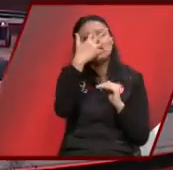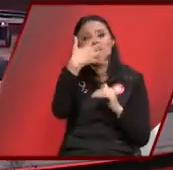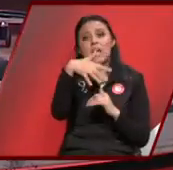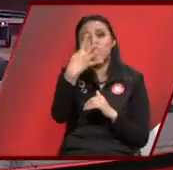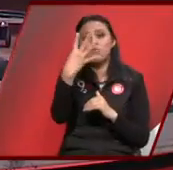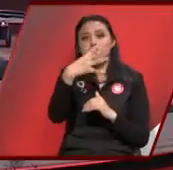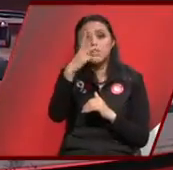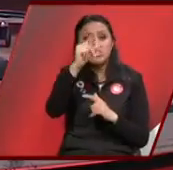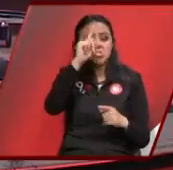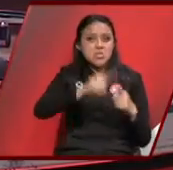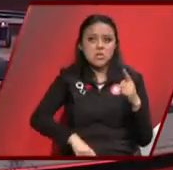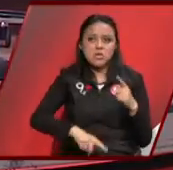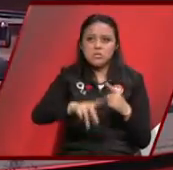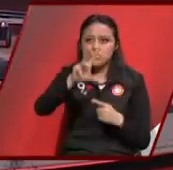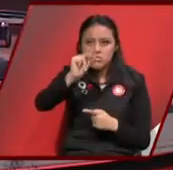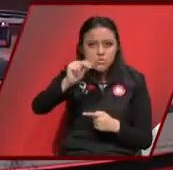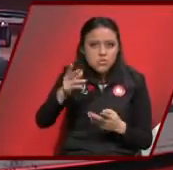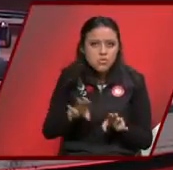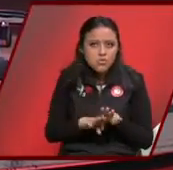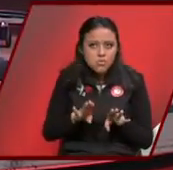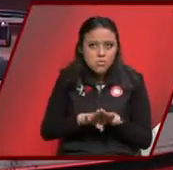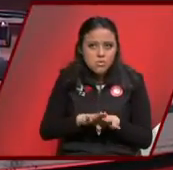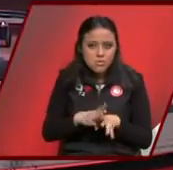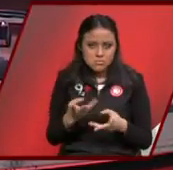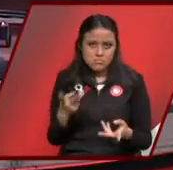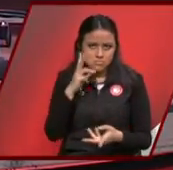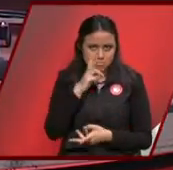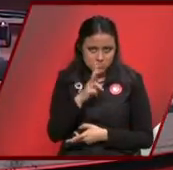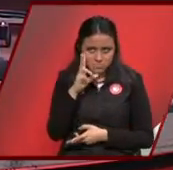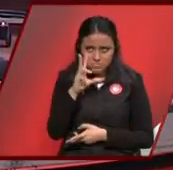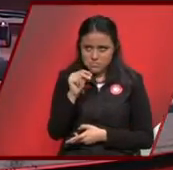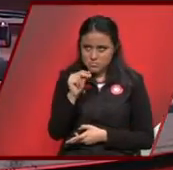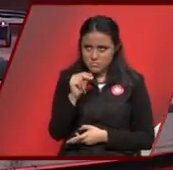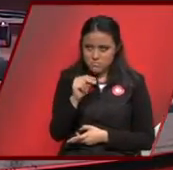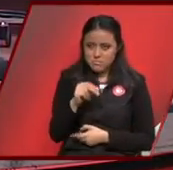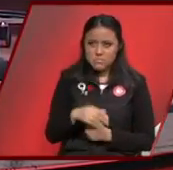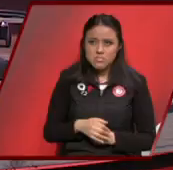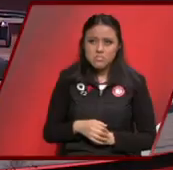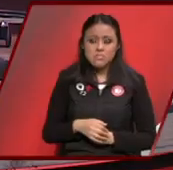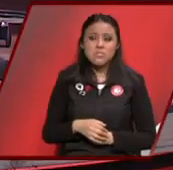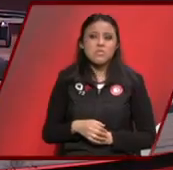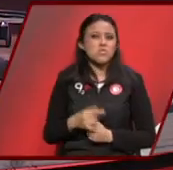nadie te los hace tirar. Yo no ubico una demolición en la Ciudad de México, ¿eh?